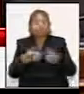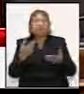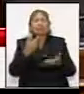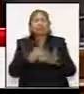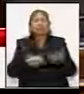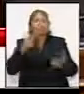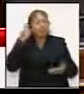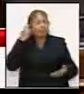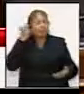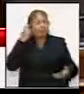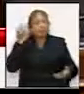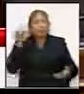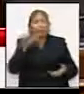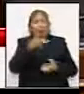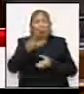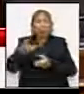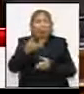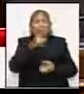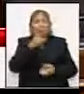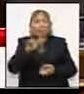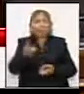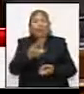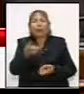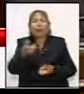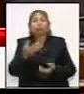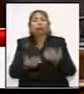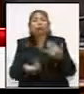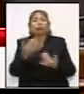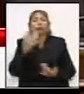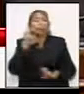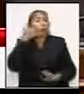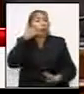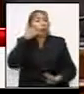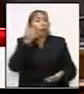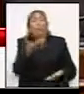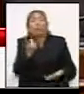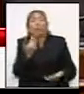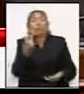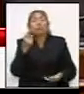bomberos? ¿A quién llaman primero cuando hay algún accidente?